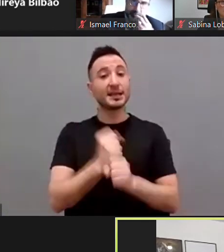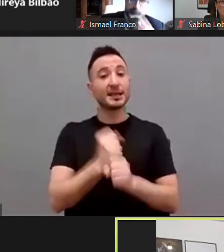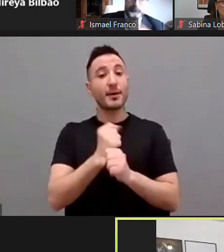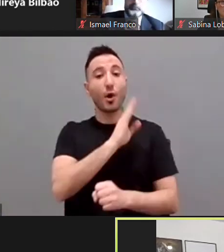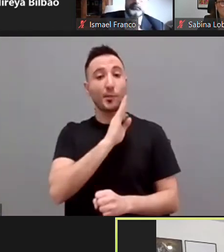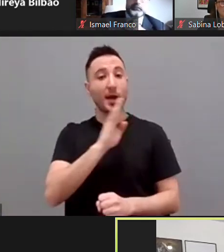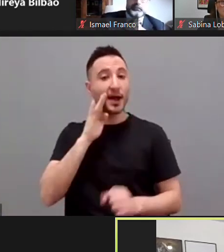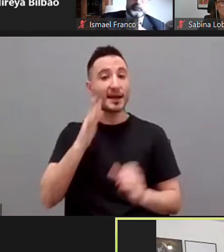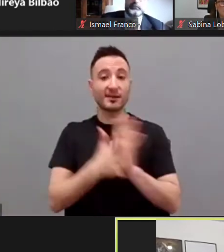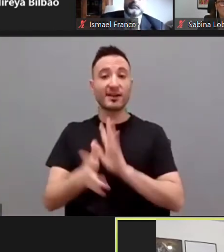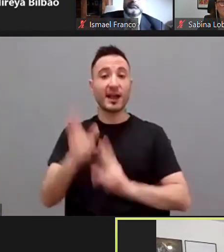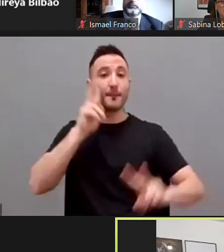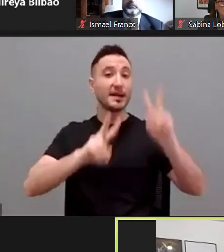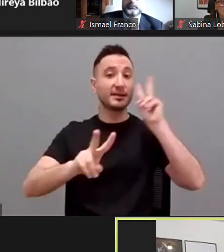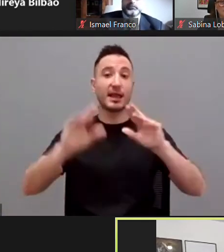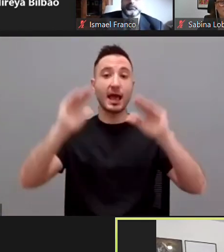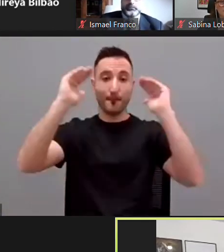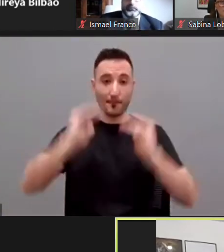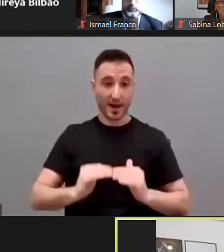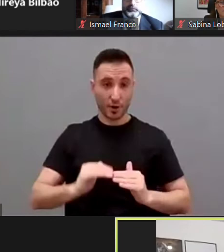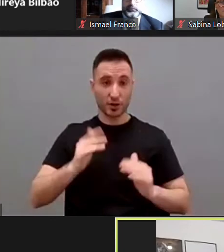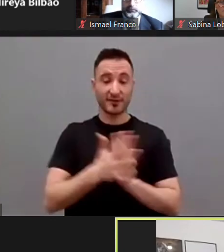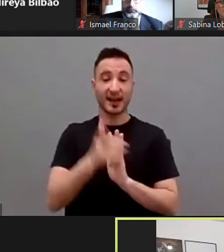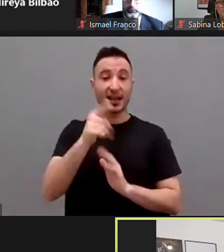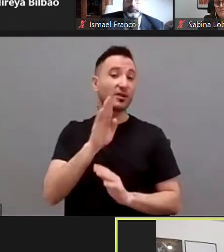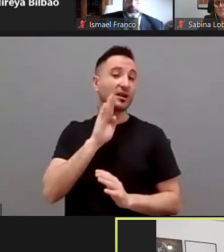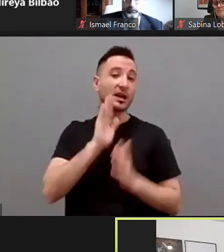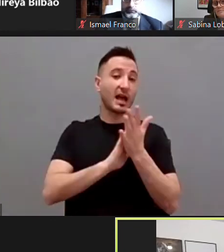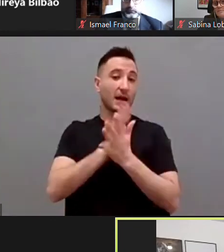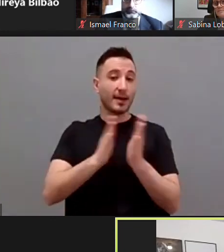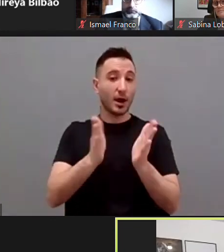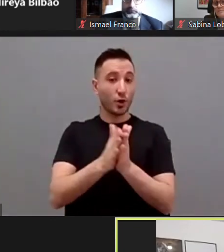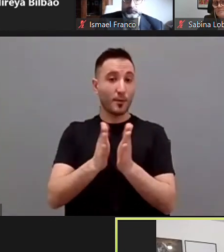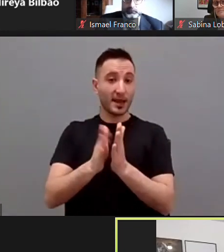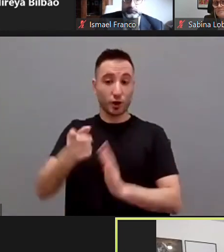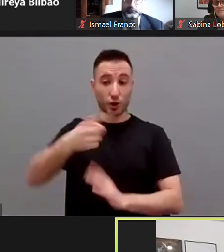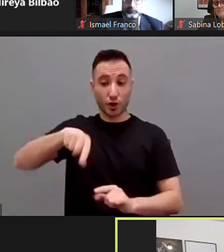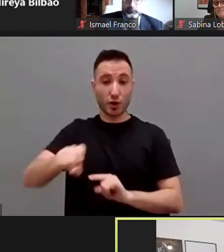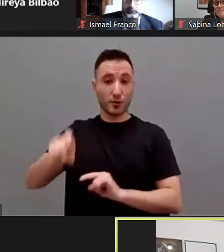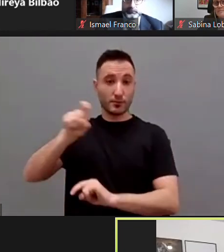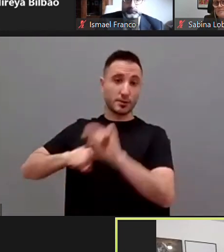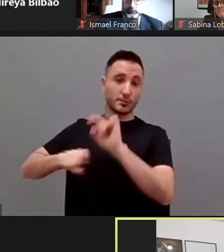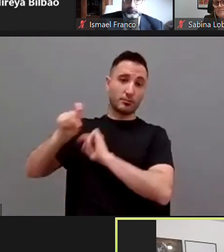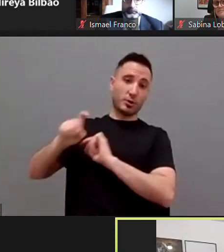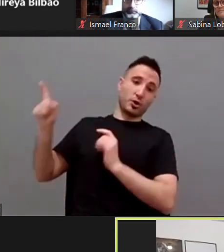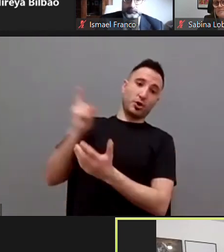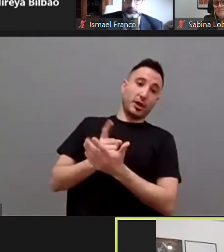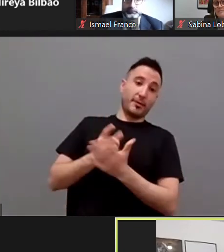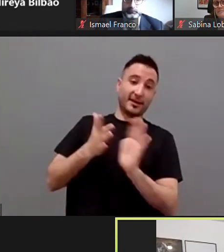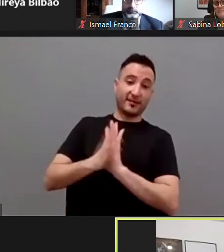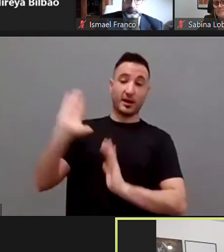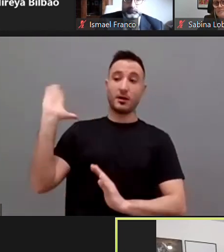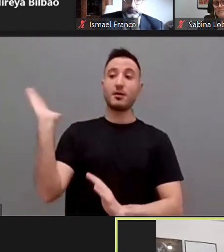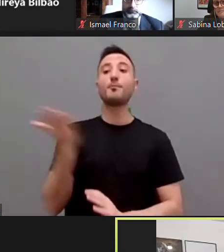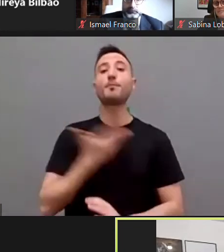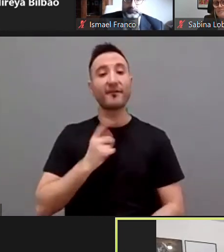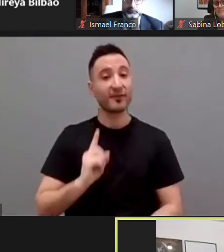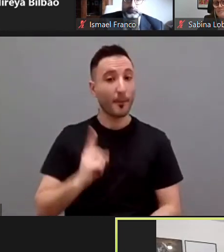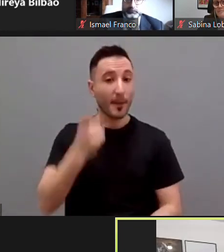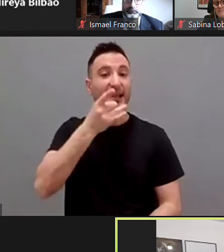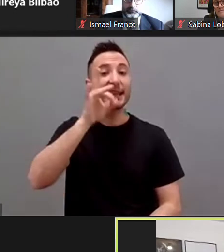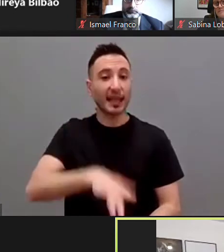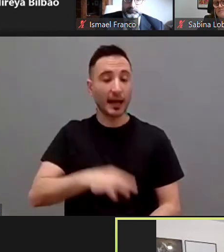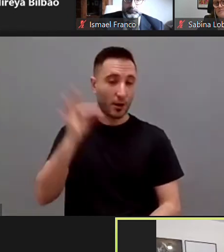Y estamos dando, como decía mi compañera, pasos atrás, y las mayores perjudicadas somos las mujeres junto con los jóvenes, porque es así,